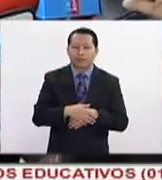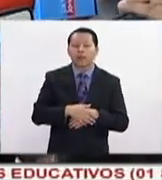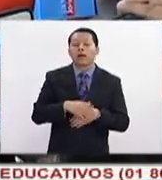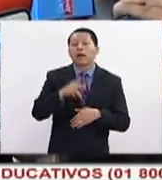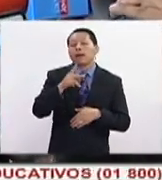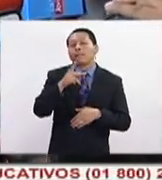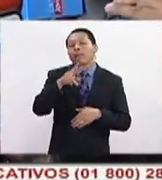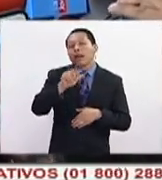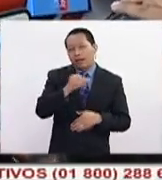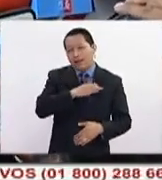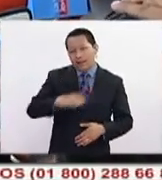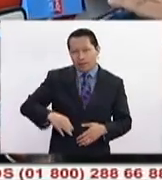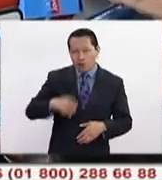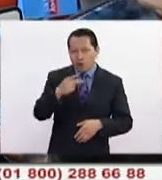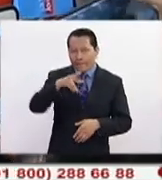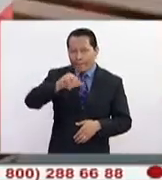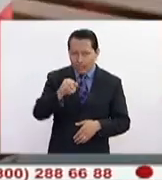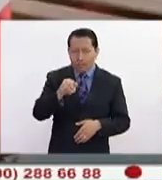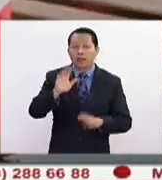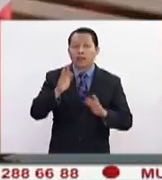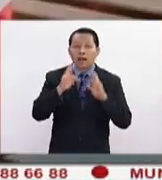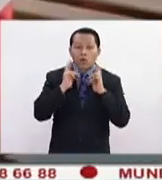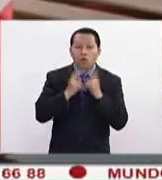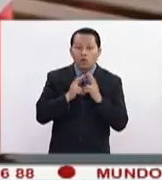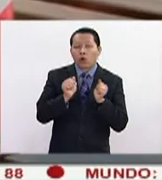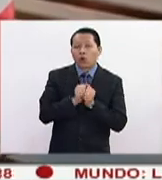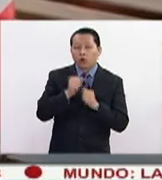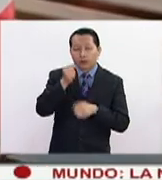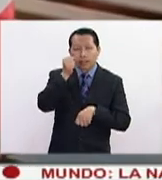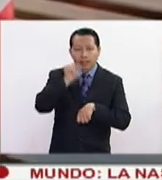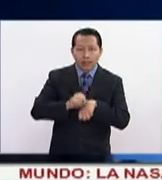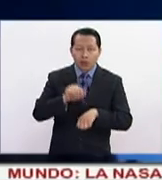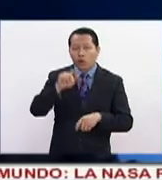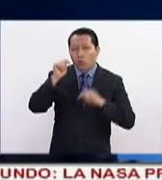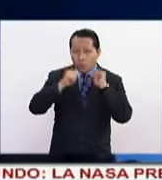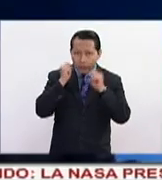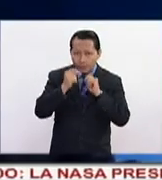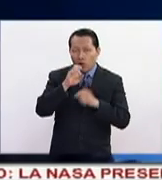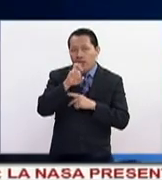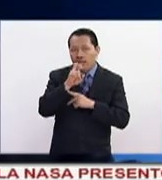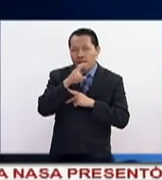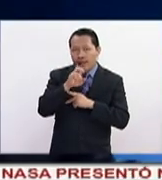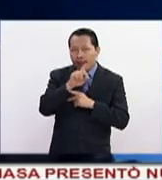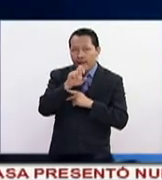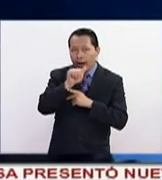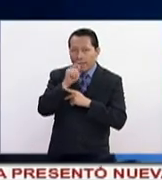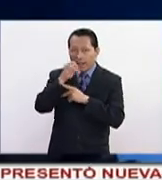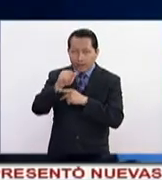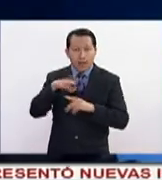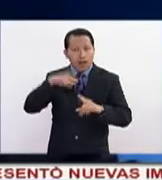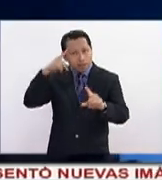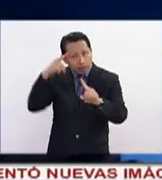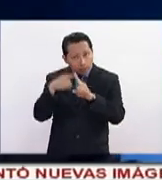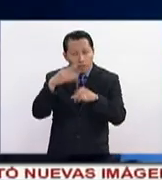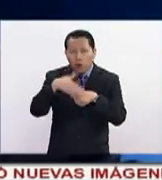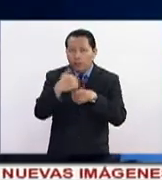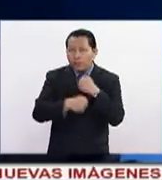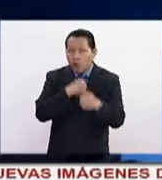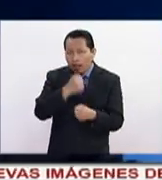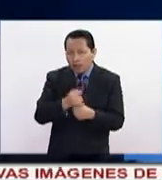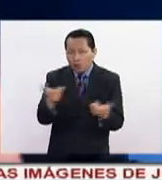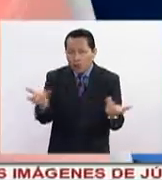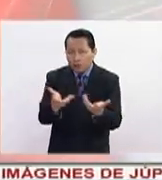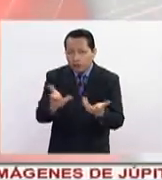a la presidencia, José Antonio Meade, se reunió con el secretario de Turismo, Enrique de la Madrid. Hablaron sobre los retos que se enfrentarán en los próximos años.